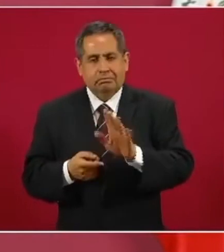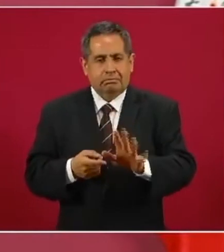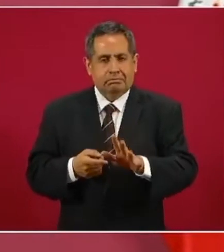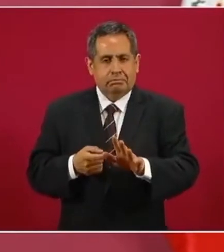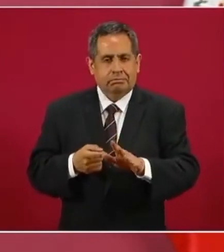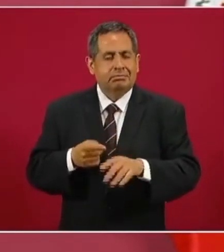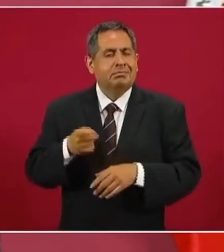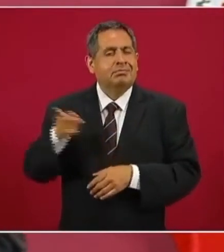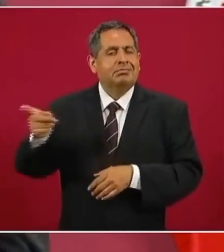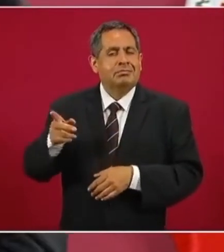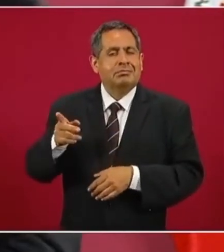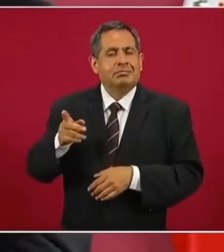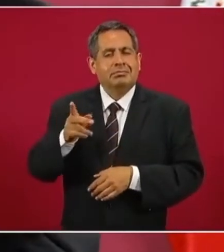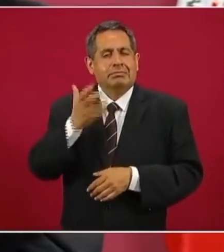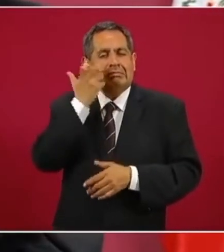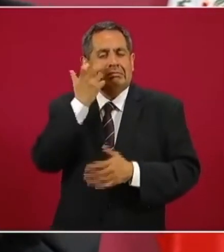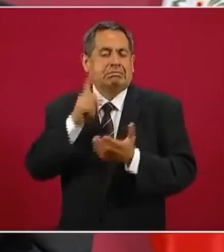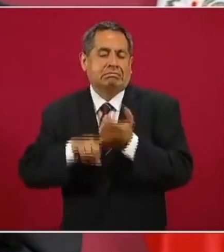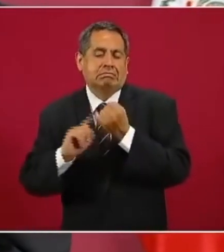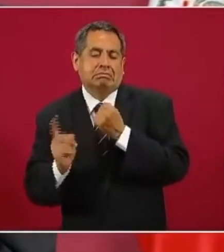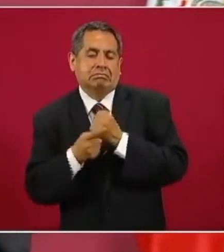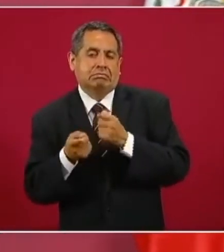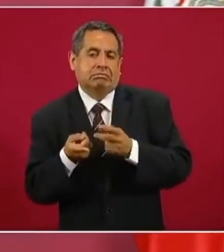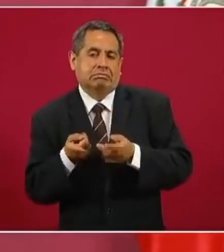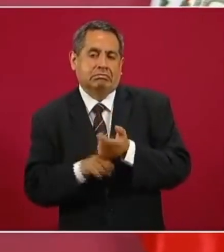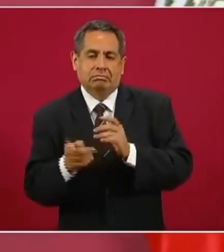moña, se diría en el béisbol.